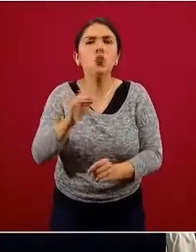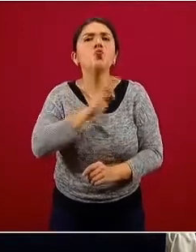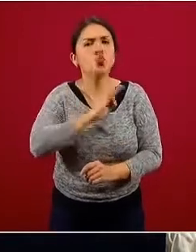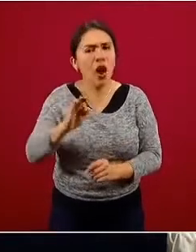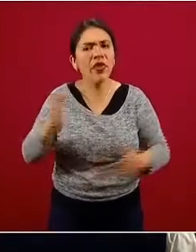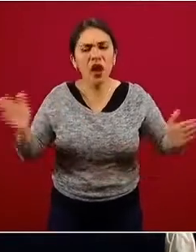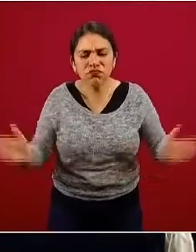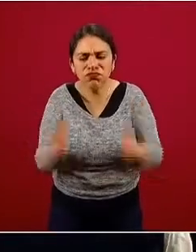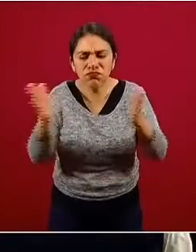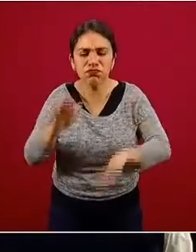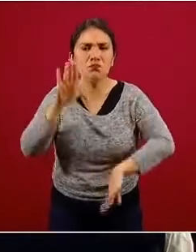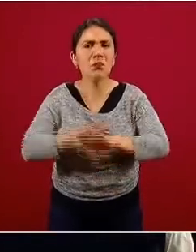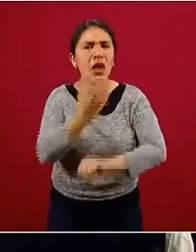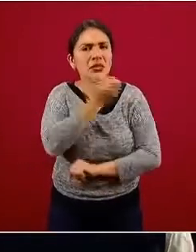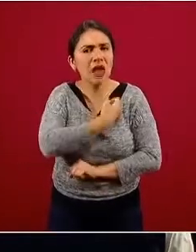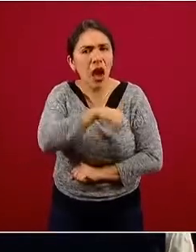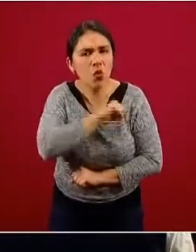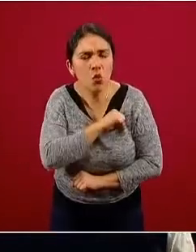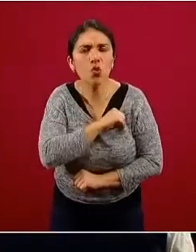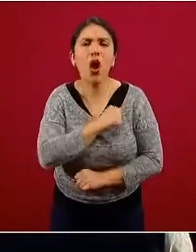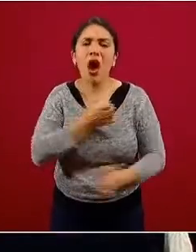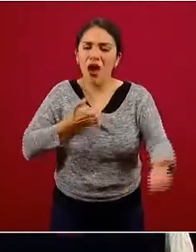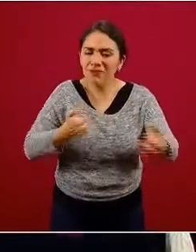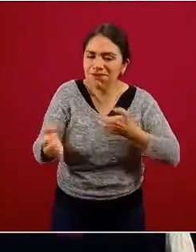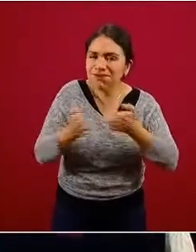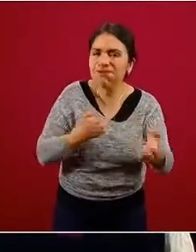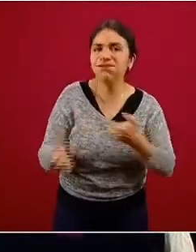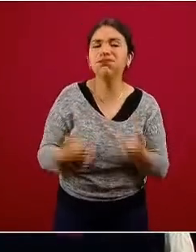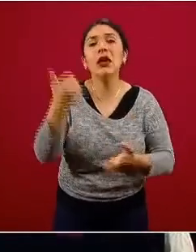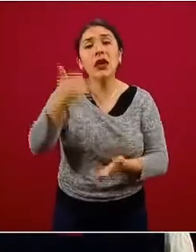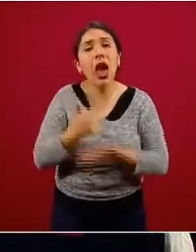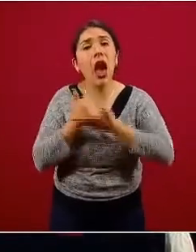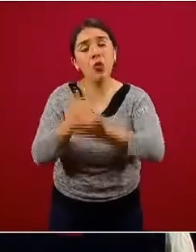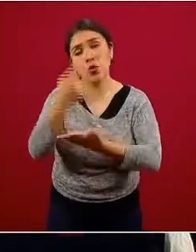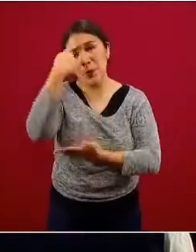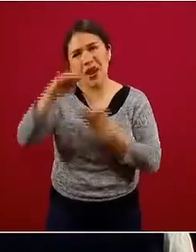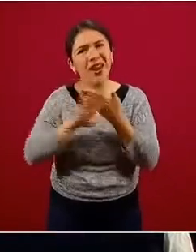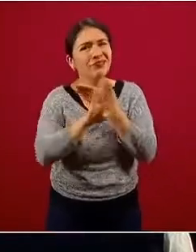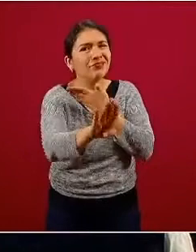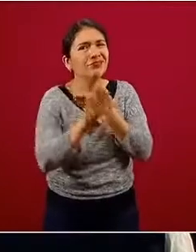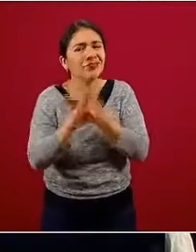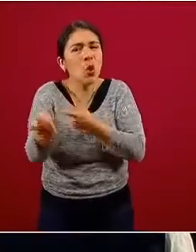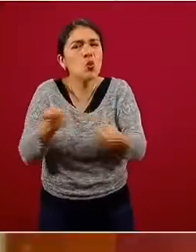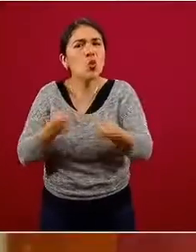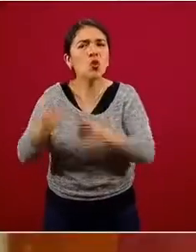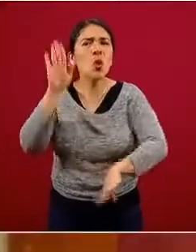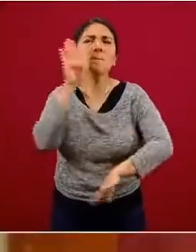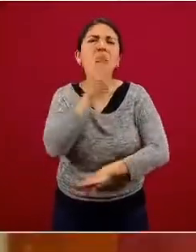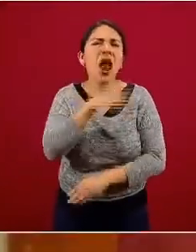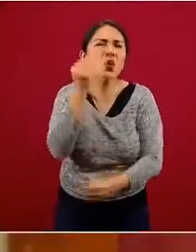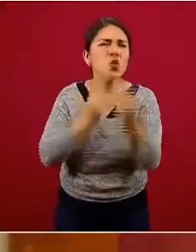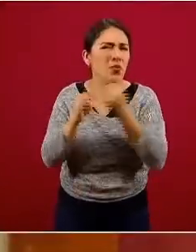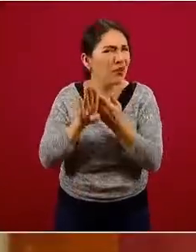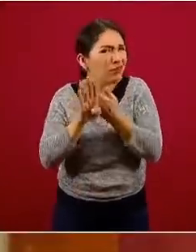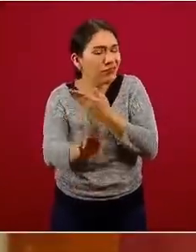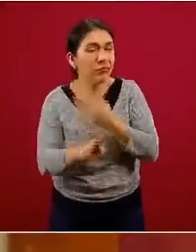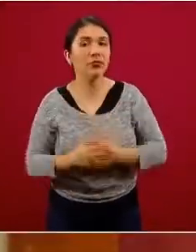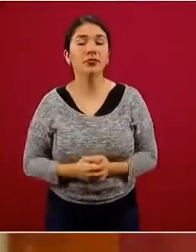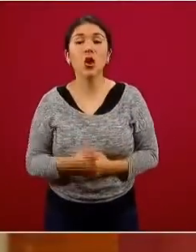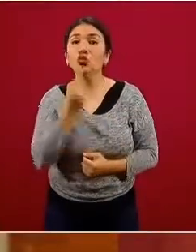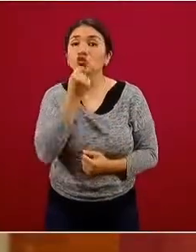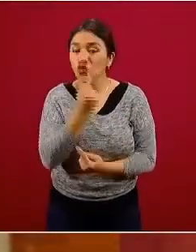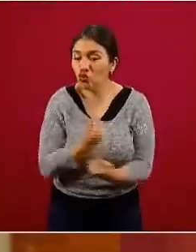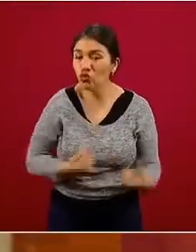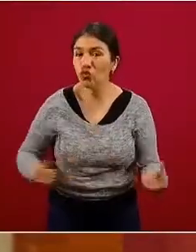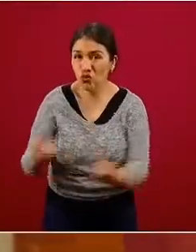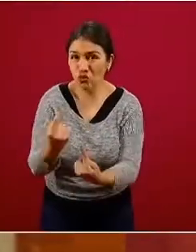que promuevan la salud, la actividad física y contribuyan a la prevención y control de la mala nutrición. Los